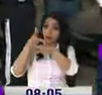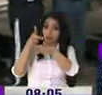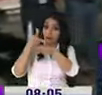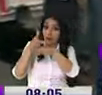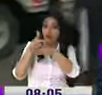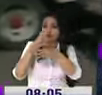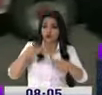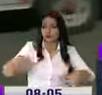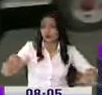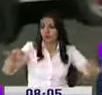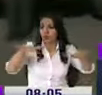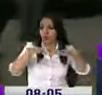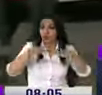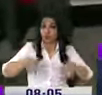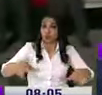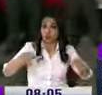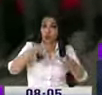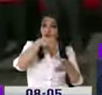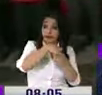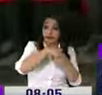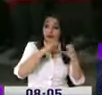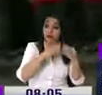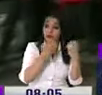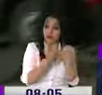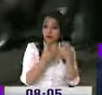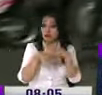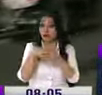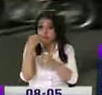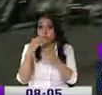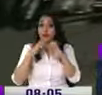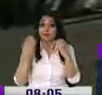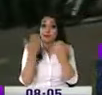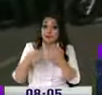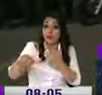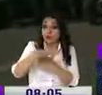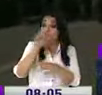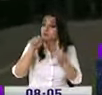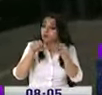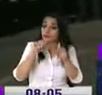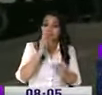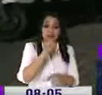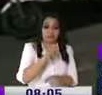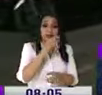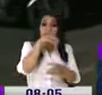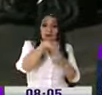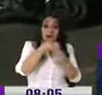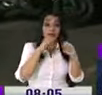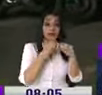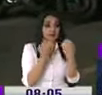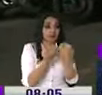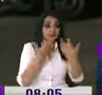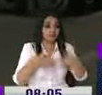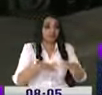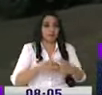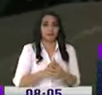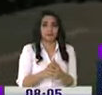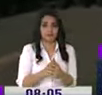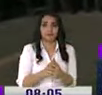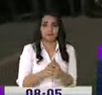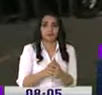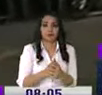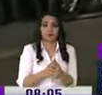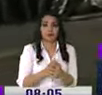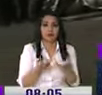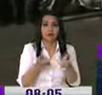todo el sector y también dentro del Estadio Olímpico Atahualpa, ¿o no? Sí, tenemos al interior del estadio, tenemos en las